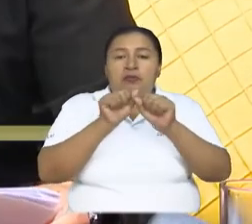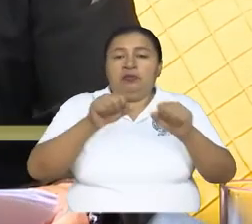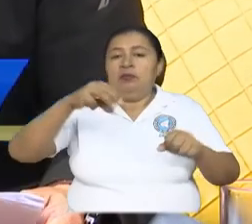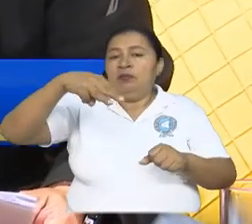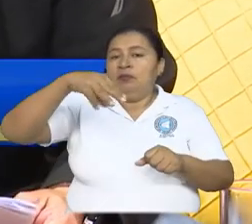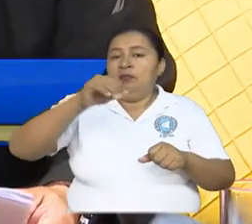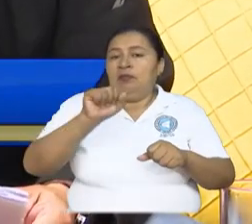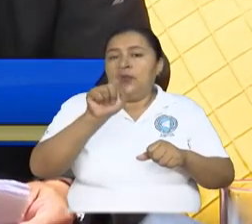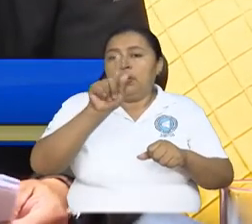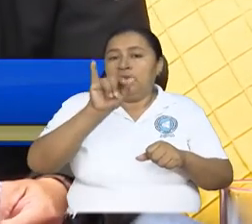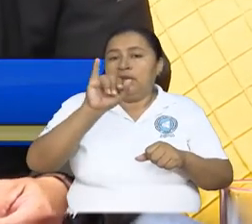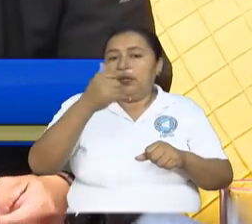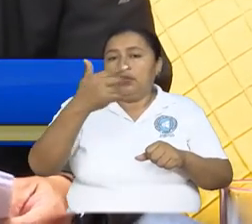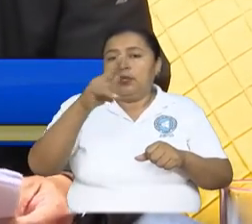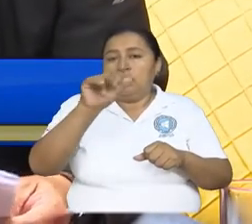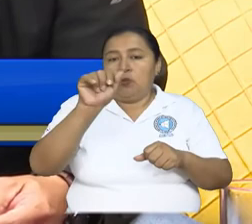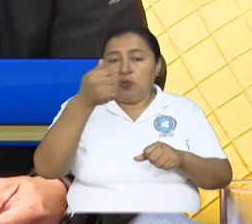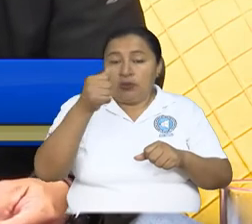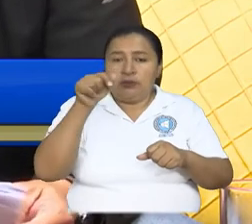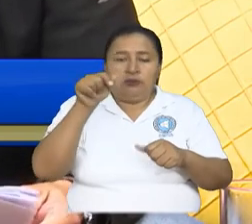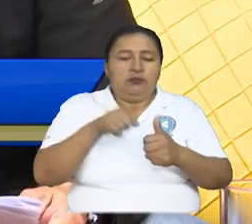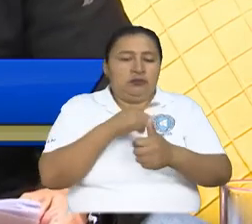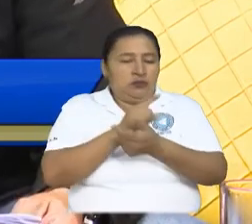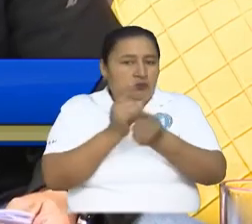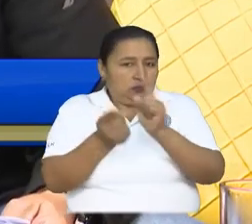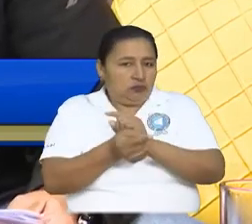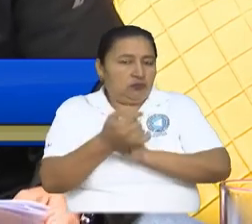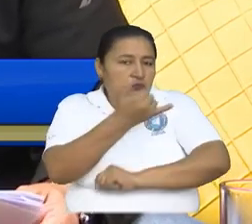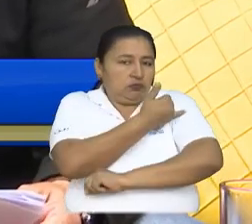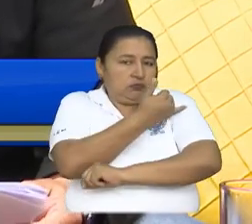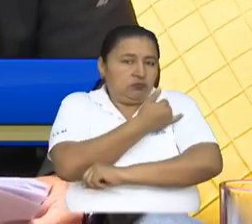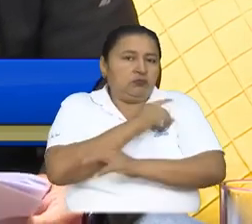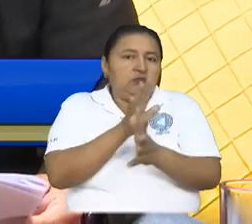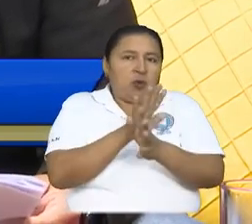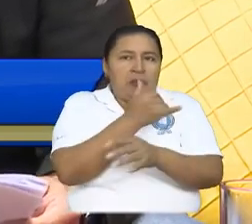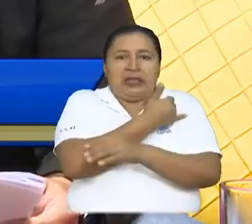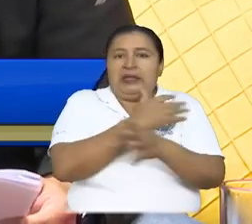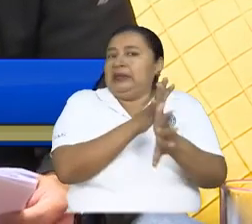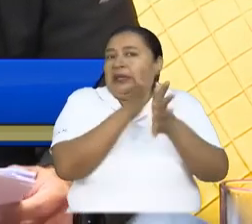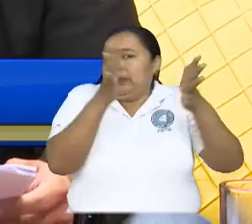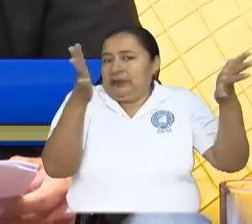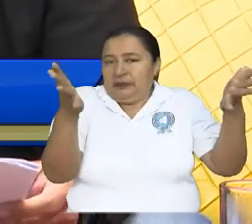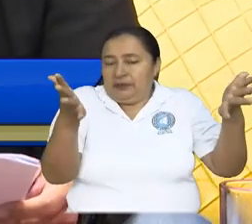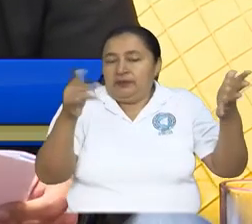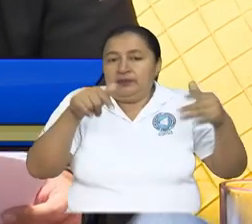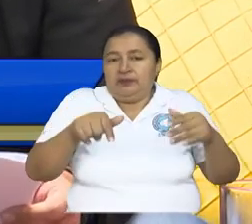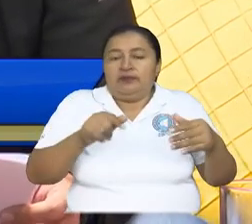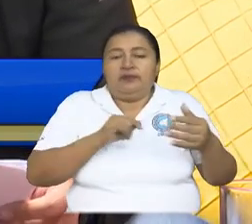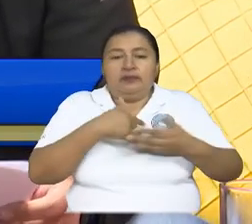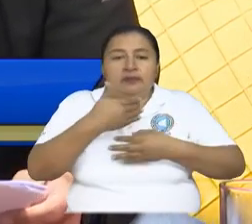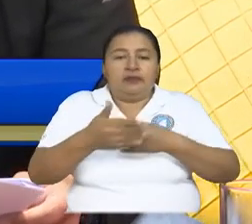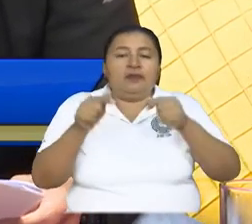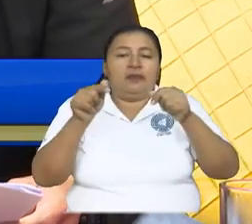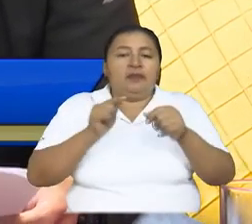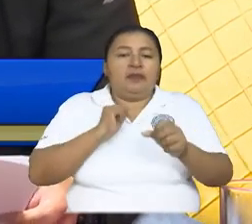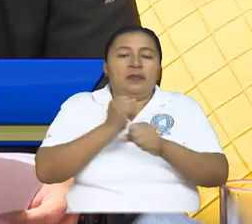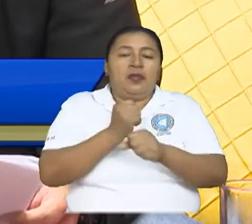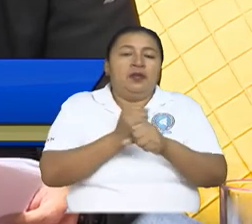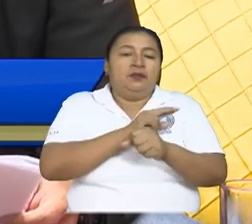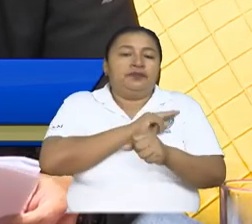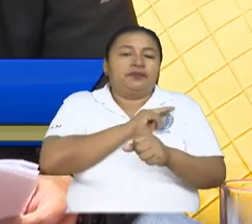por mencionarte digamos los hospitales grandes verdad aunque en este caso hay